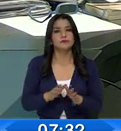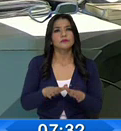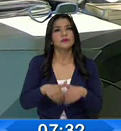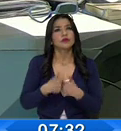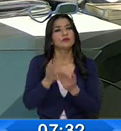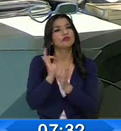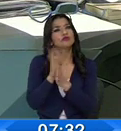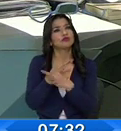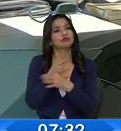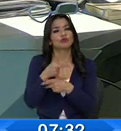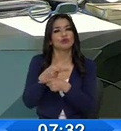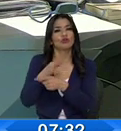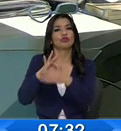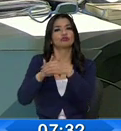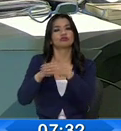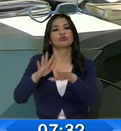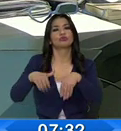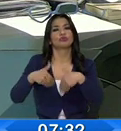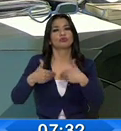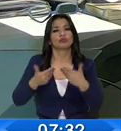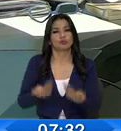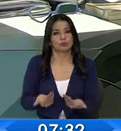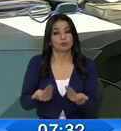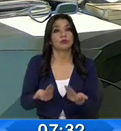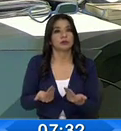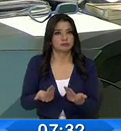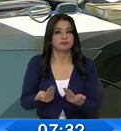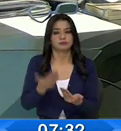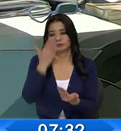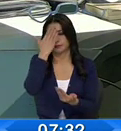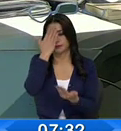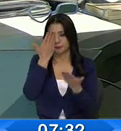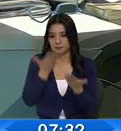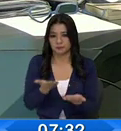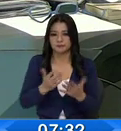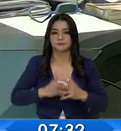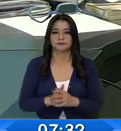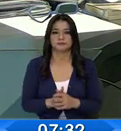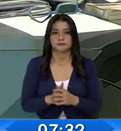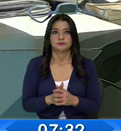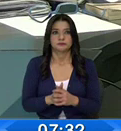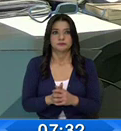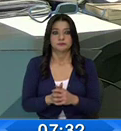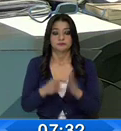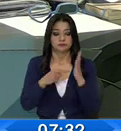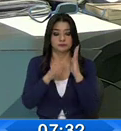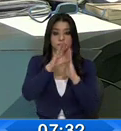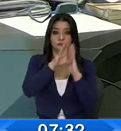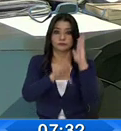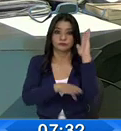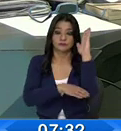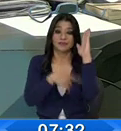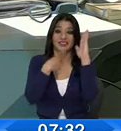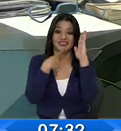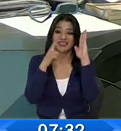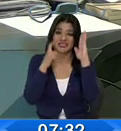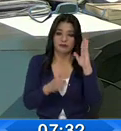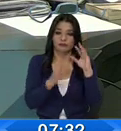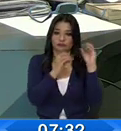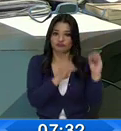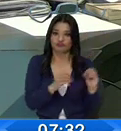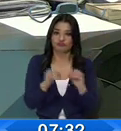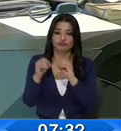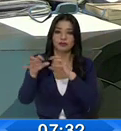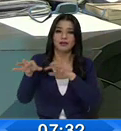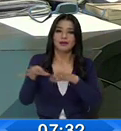funcionando el consejo de participación ciudadana a sabiendas esto de que uno de los mandatos constitucionales es organizar la